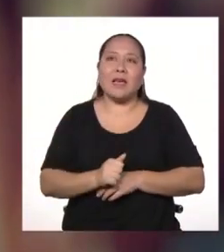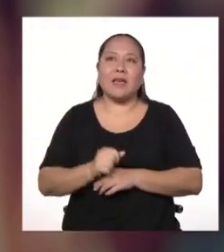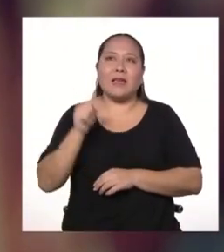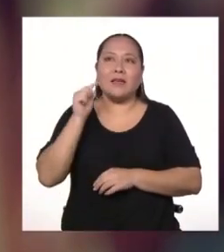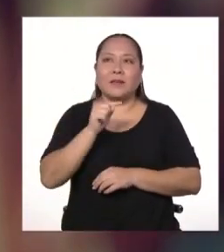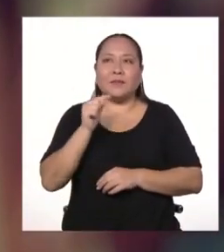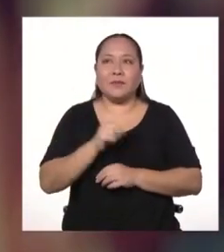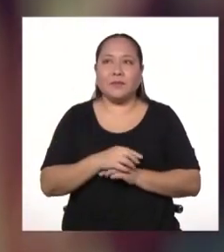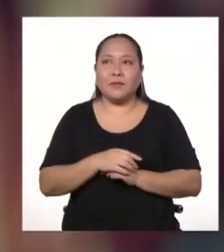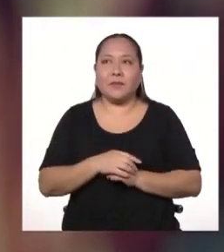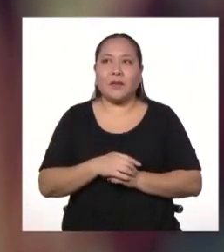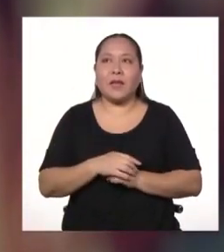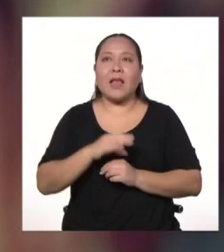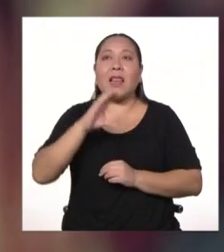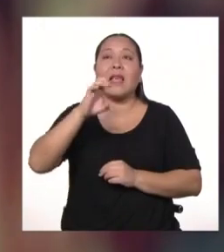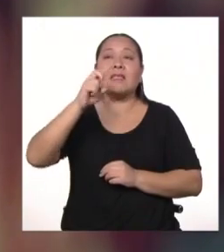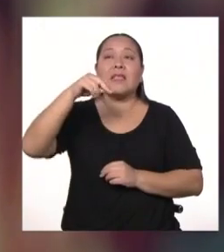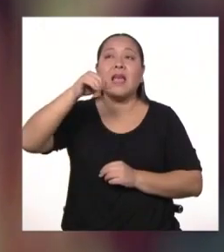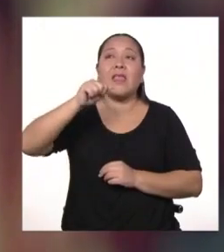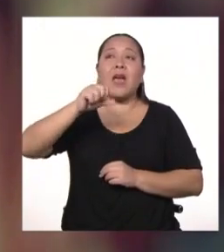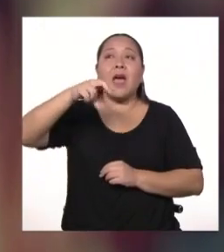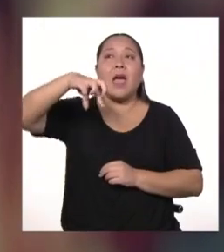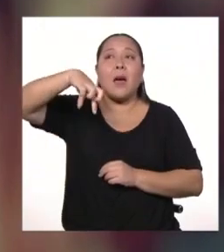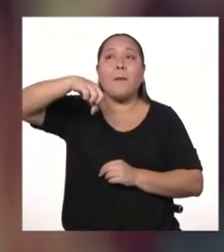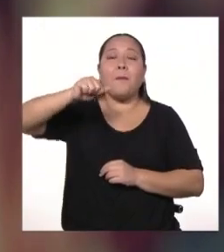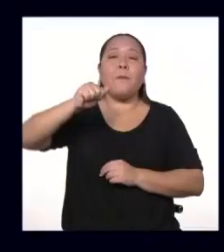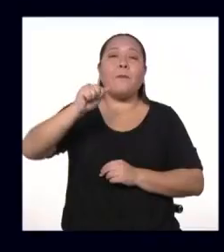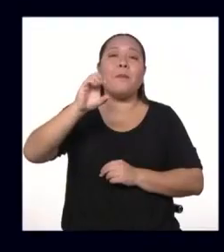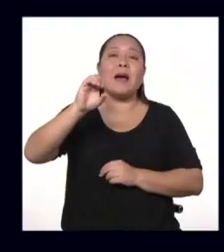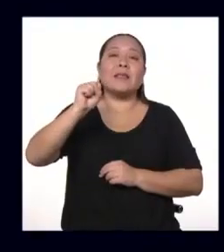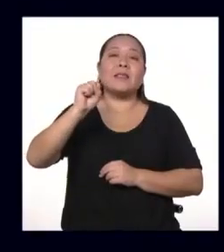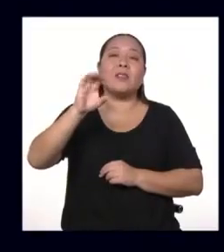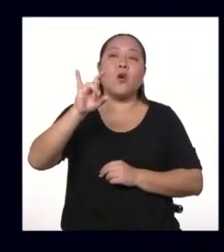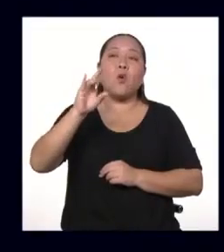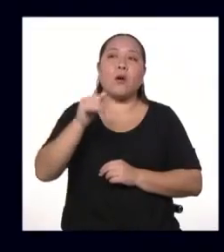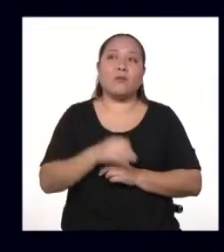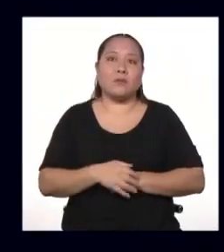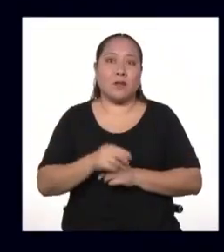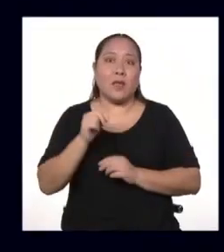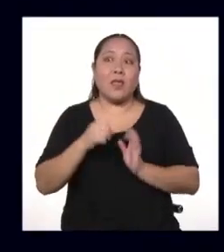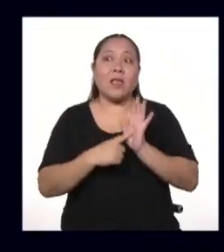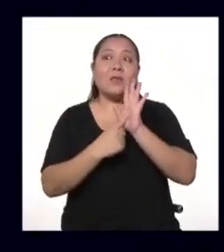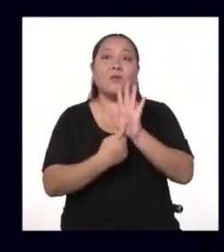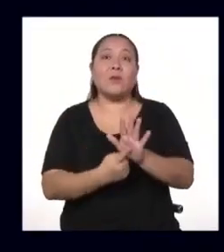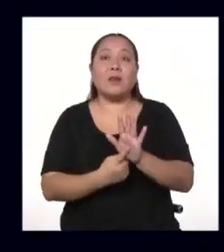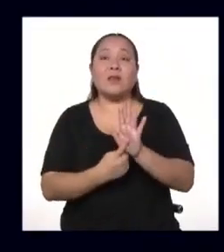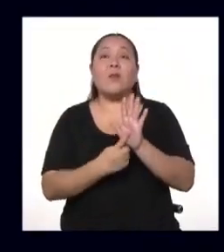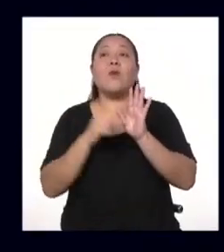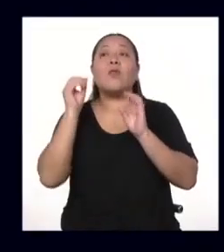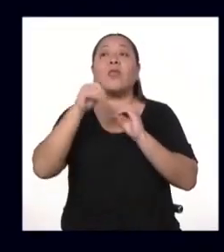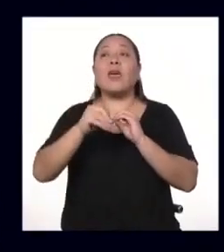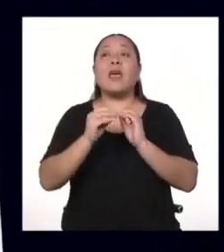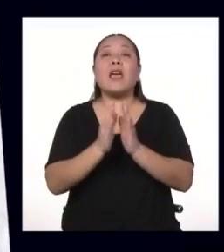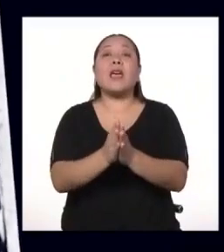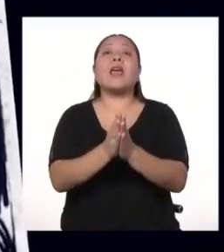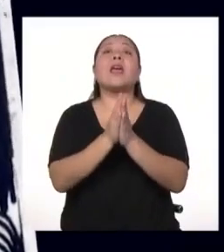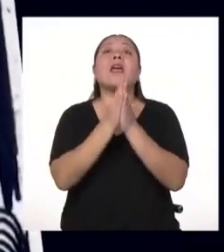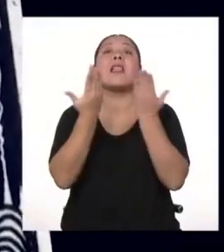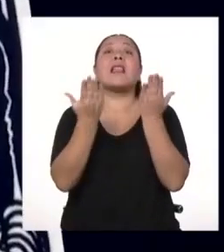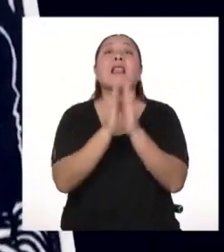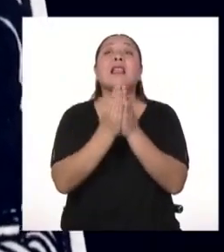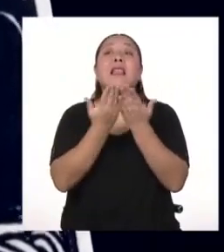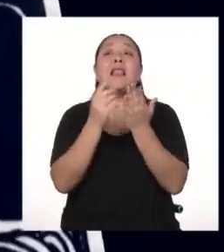pascual. Luego, Colónida anuncia la aparición de su libro de cuentos Los hijos del